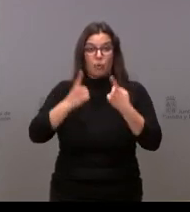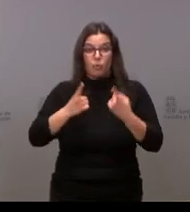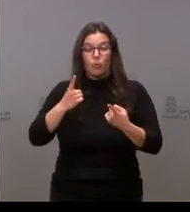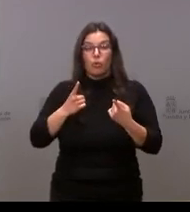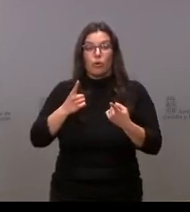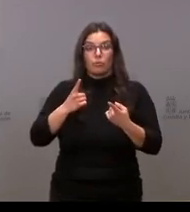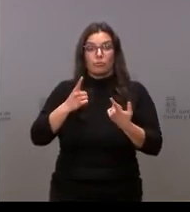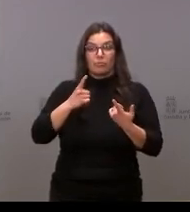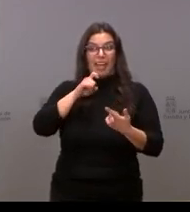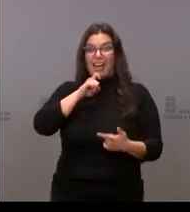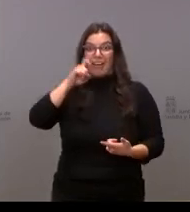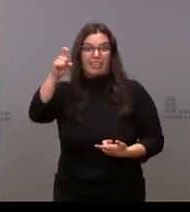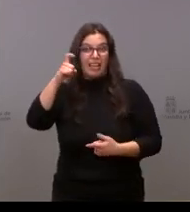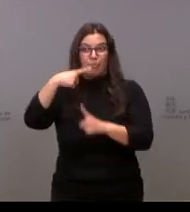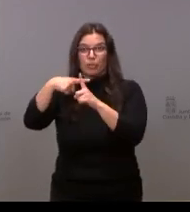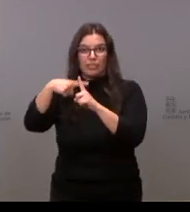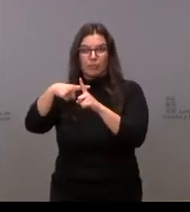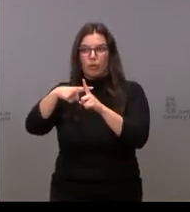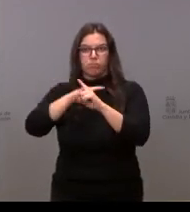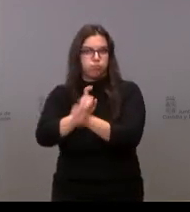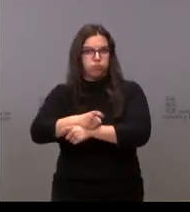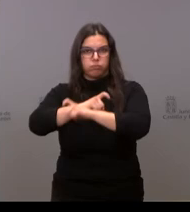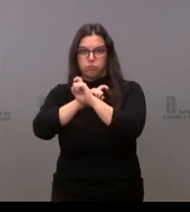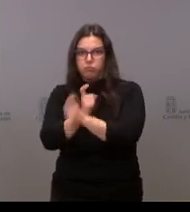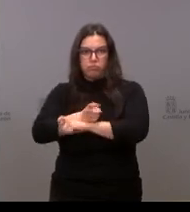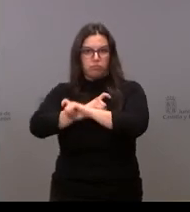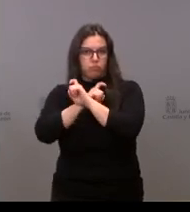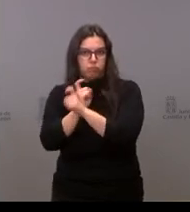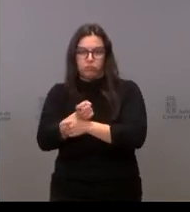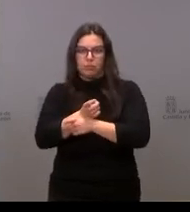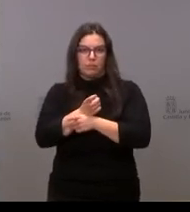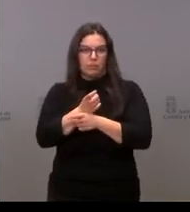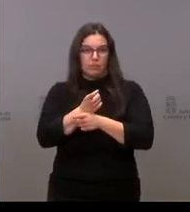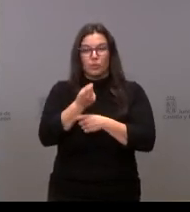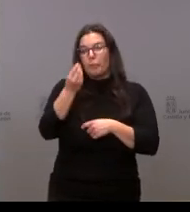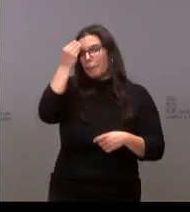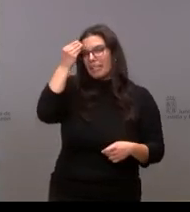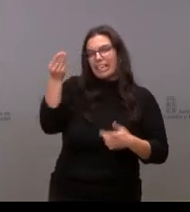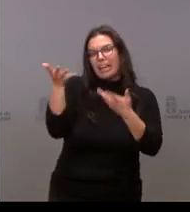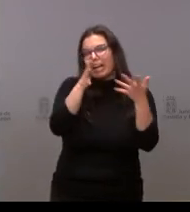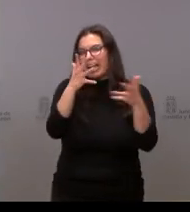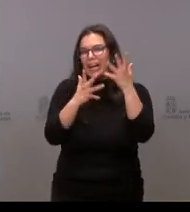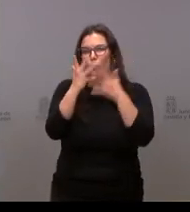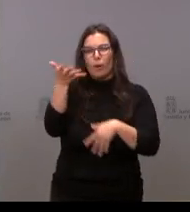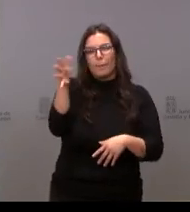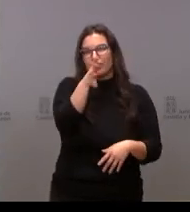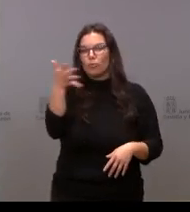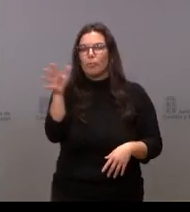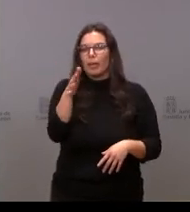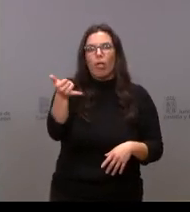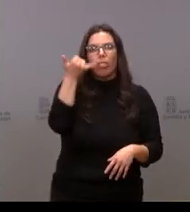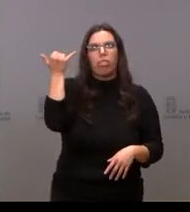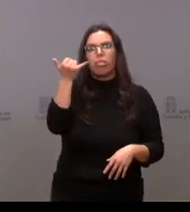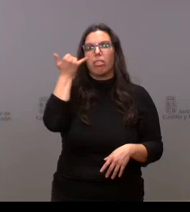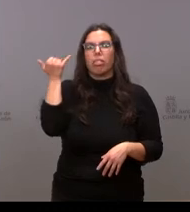notificar al médico un positivo de un test de farmacia de cuántos casos estiman en castilla y león' que se han podido que la fiebre